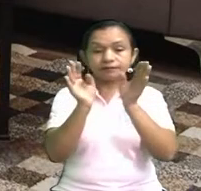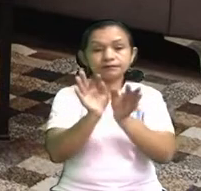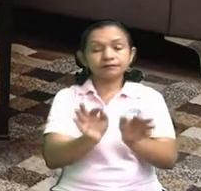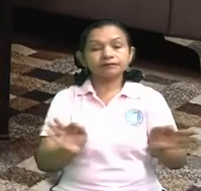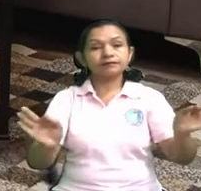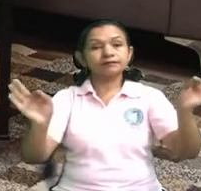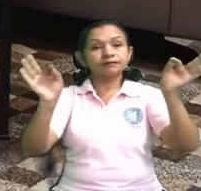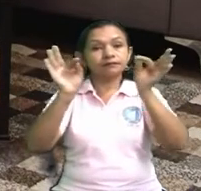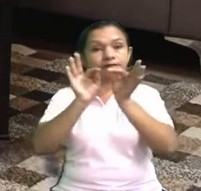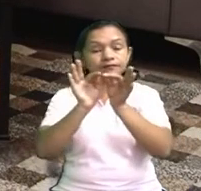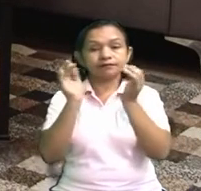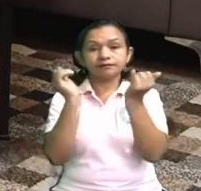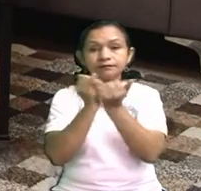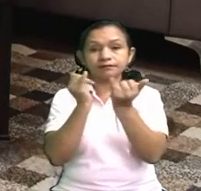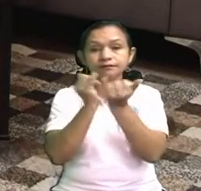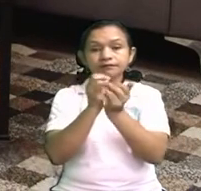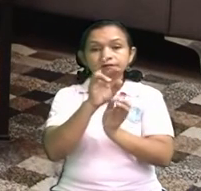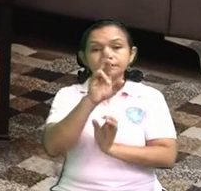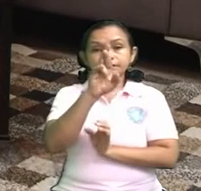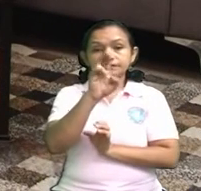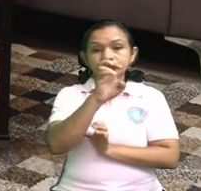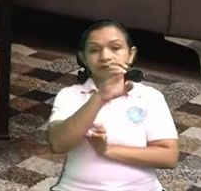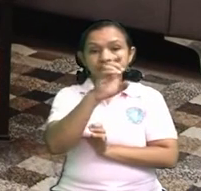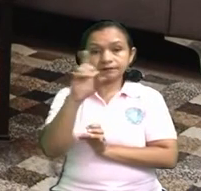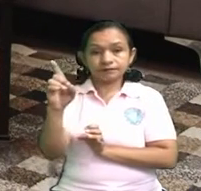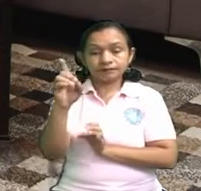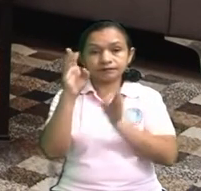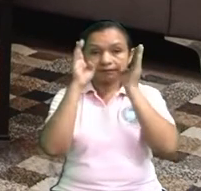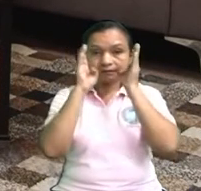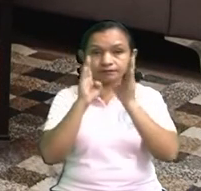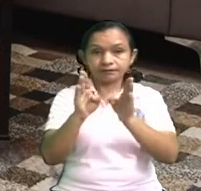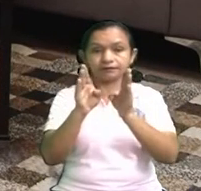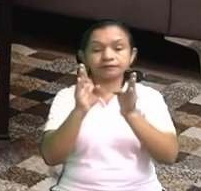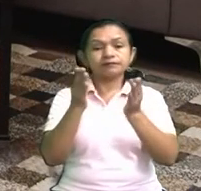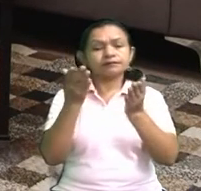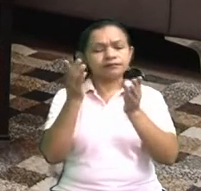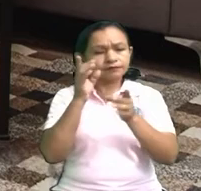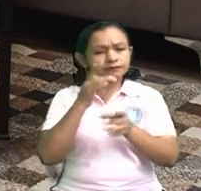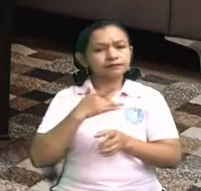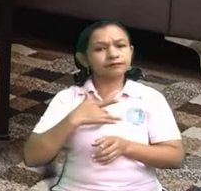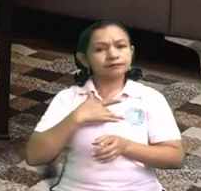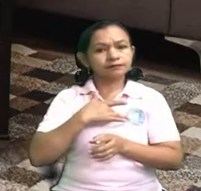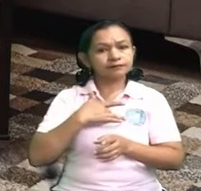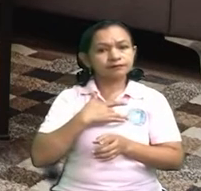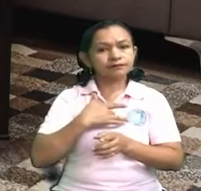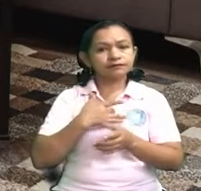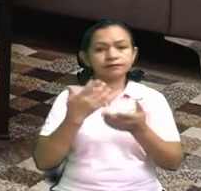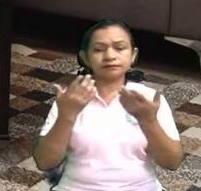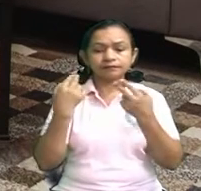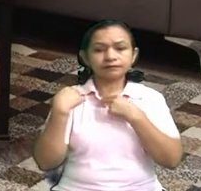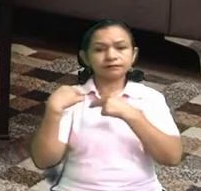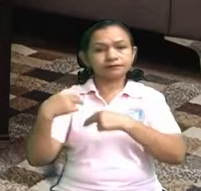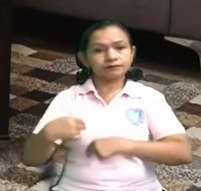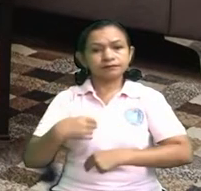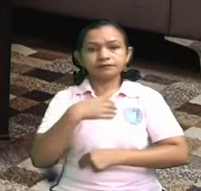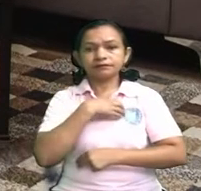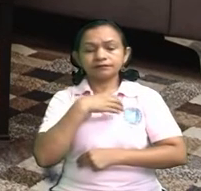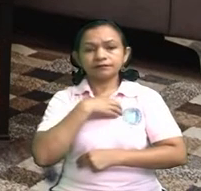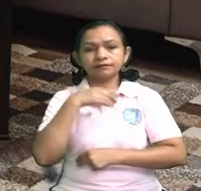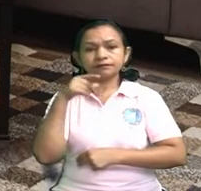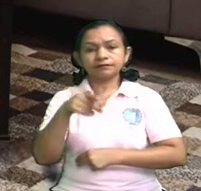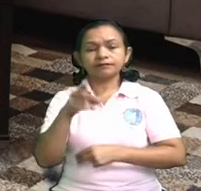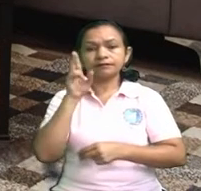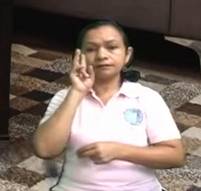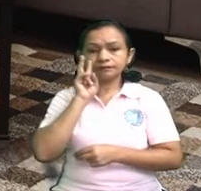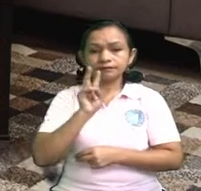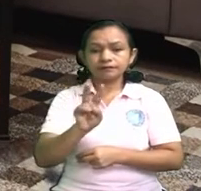eso, porque cuando se amplía la red de servicios también se necesita obligatoriamente fortalecer las capacidades humanas. Dentro de esa dinámica